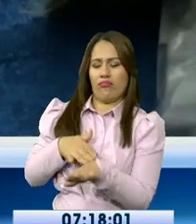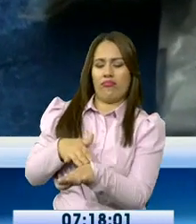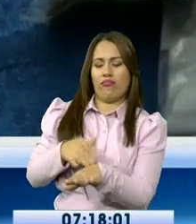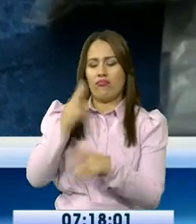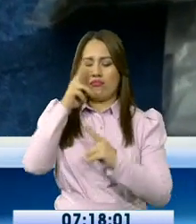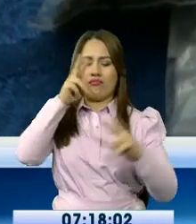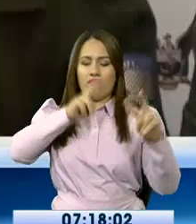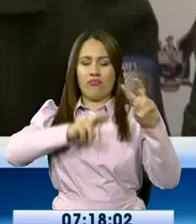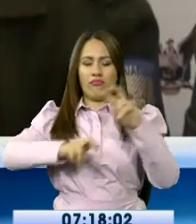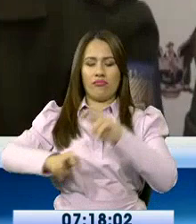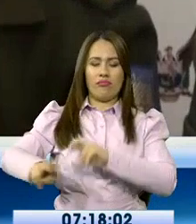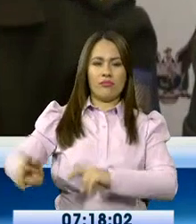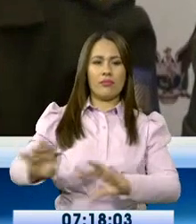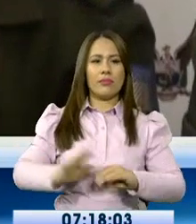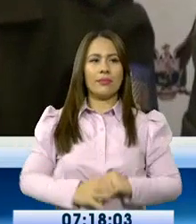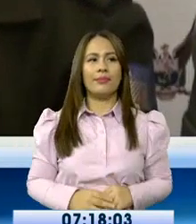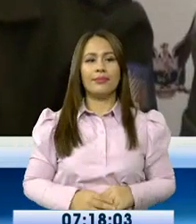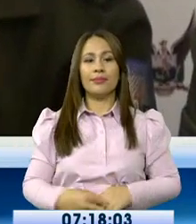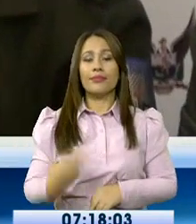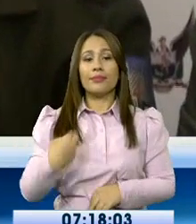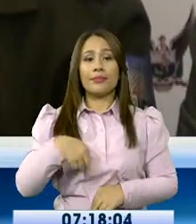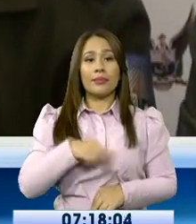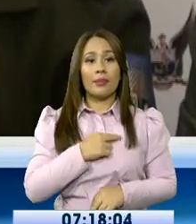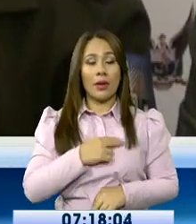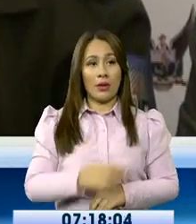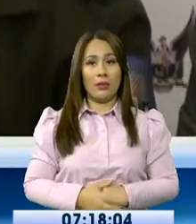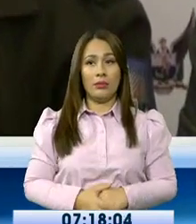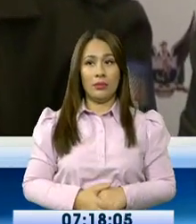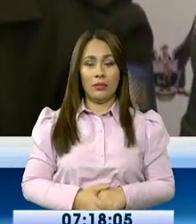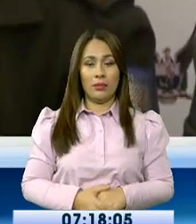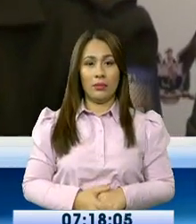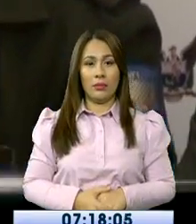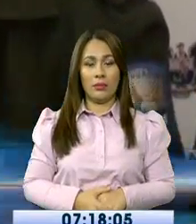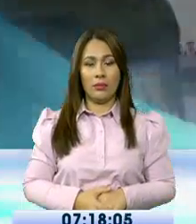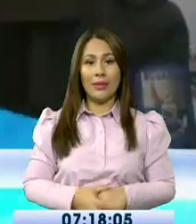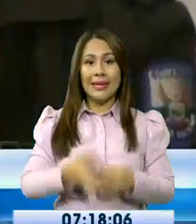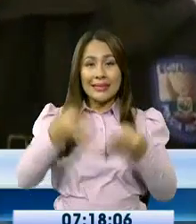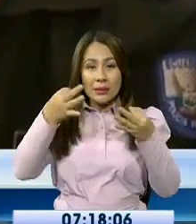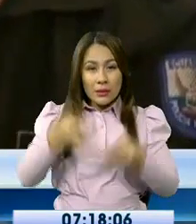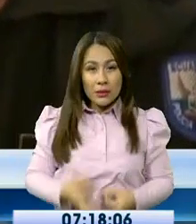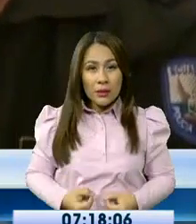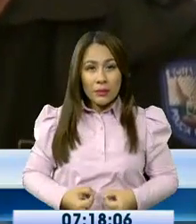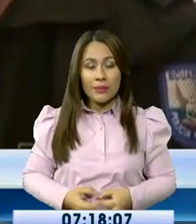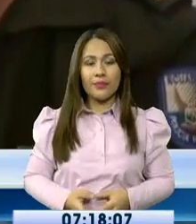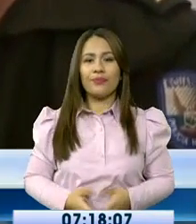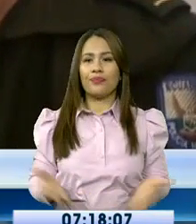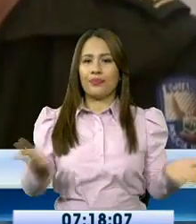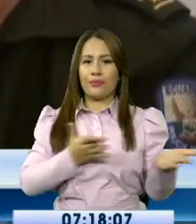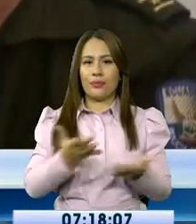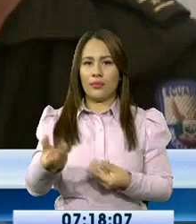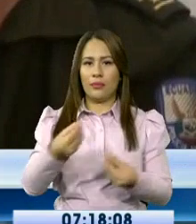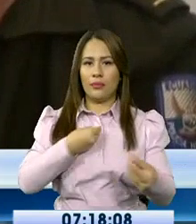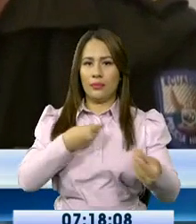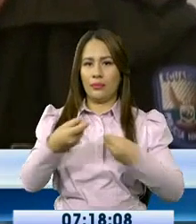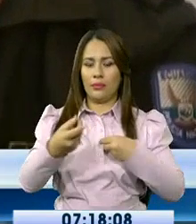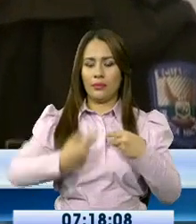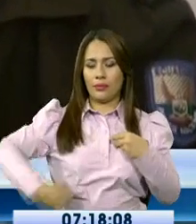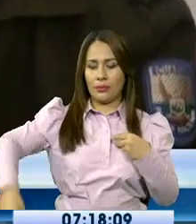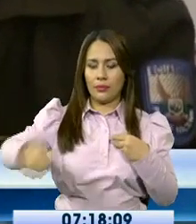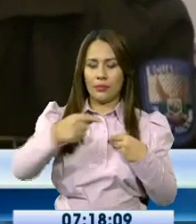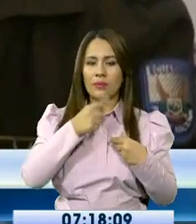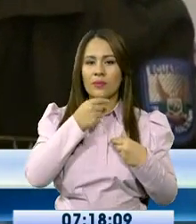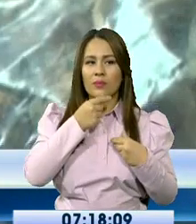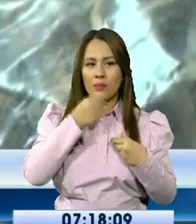minucioso. No tuvimos la mayor certeza y empezamos a hacerle operaciones básicas